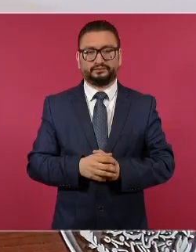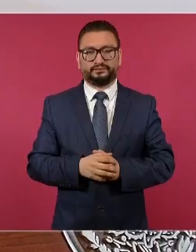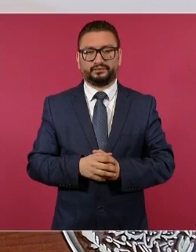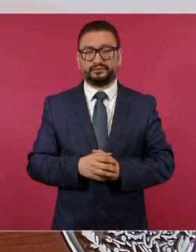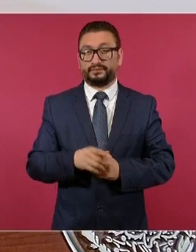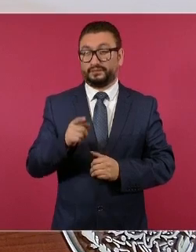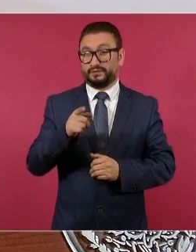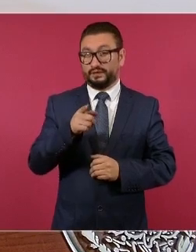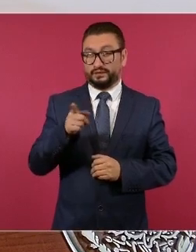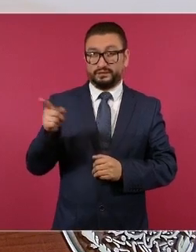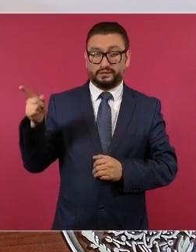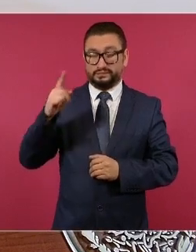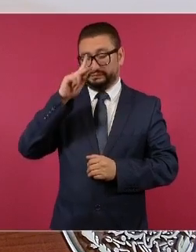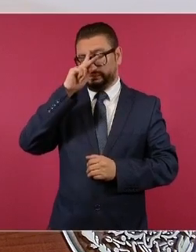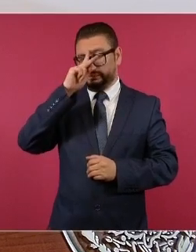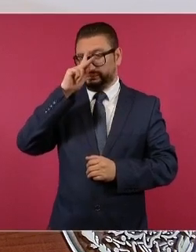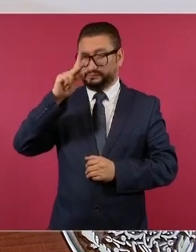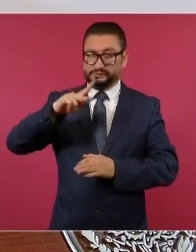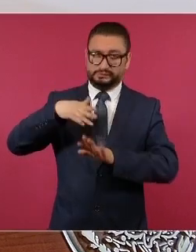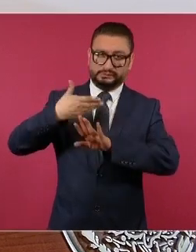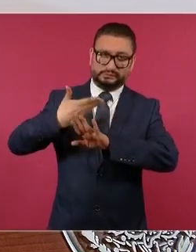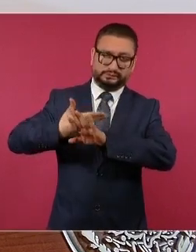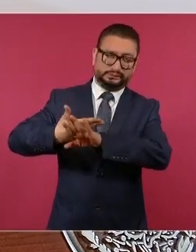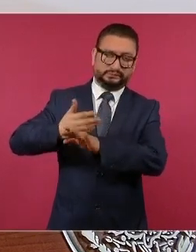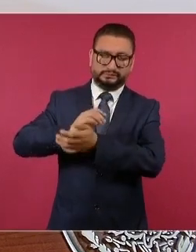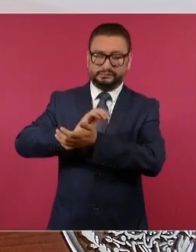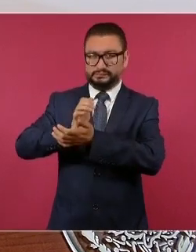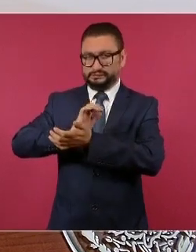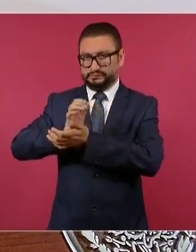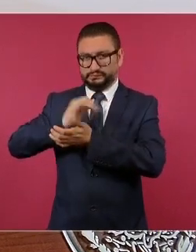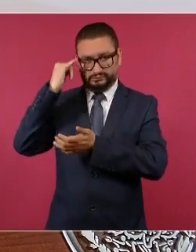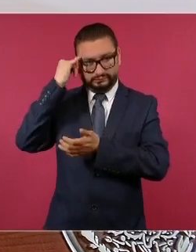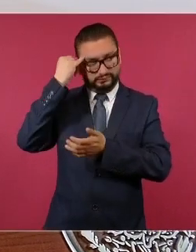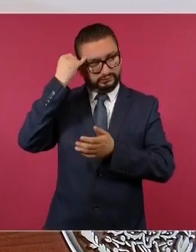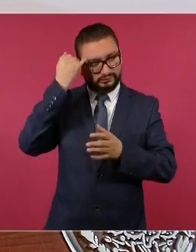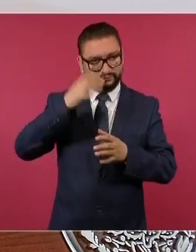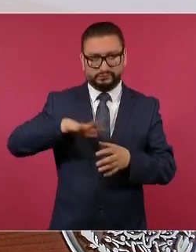más reprimidos de todos los grupos indígenas.